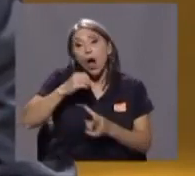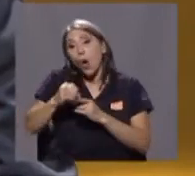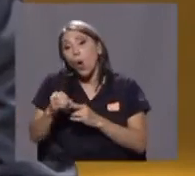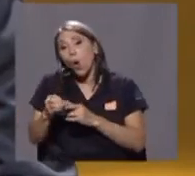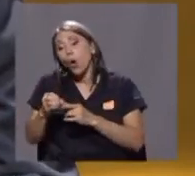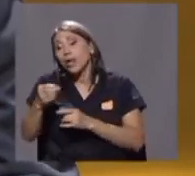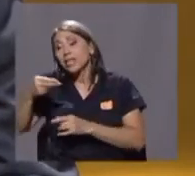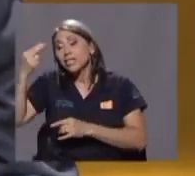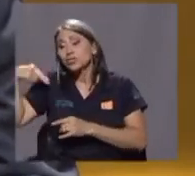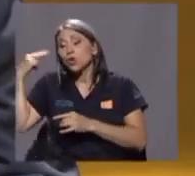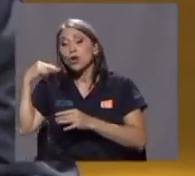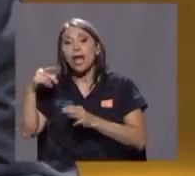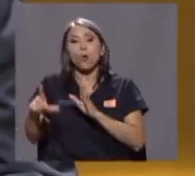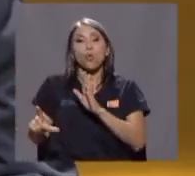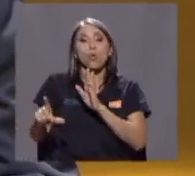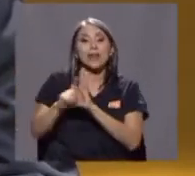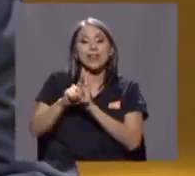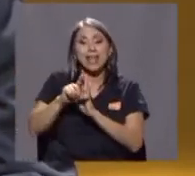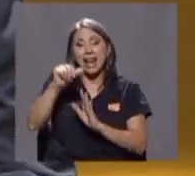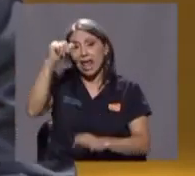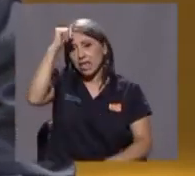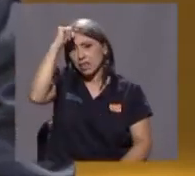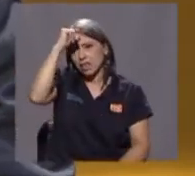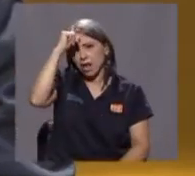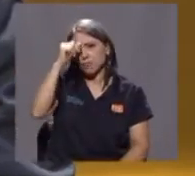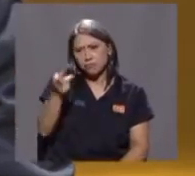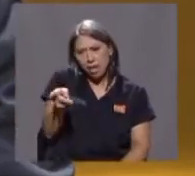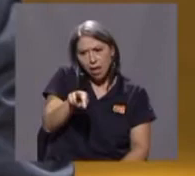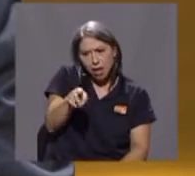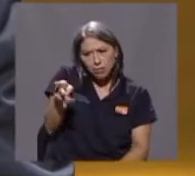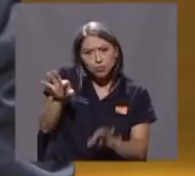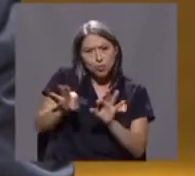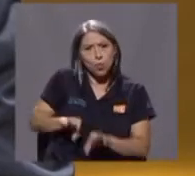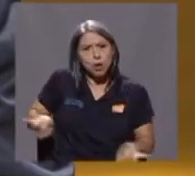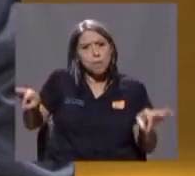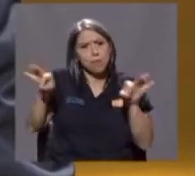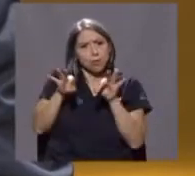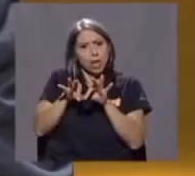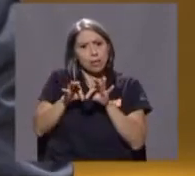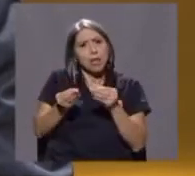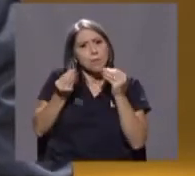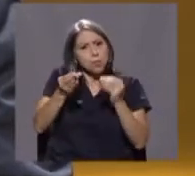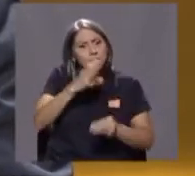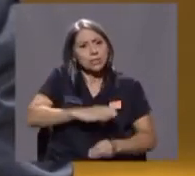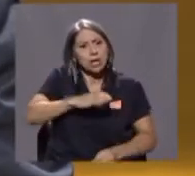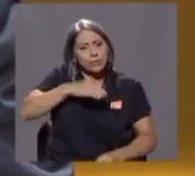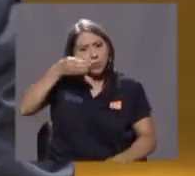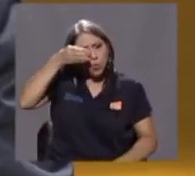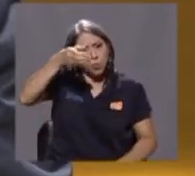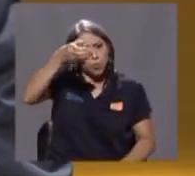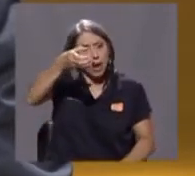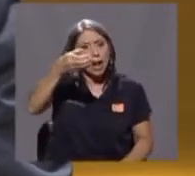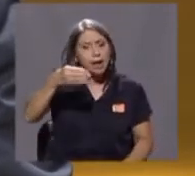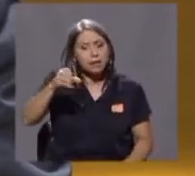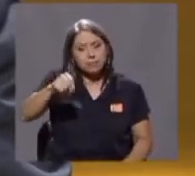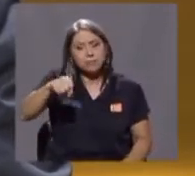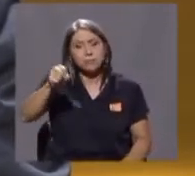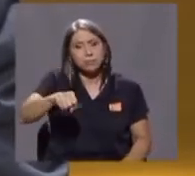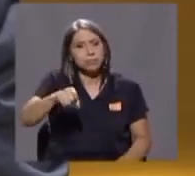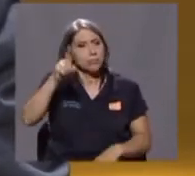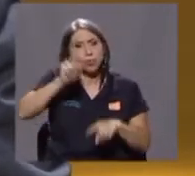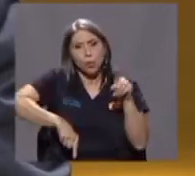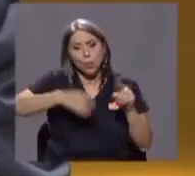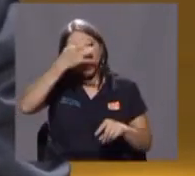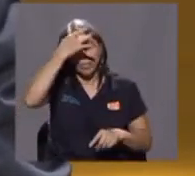porque aporta un gran acervo cultural. Eso es importantísimo, eso no hay que olvidarlo. Pero yo creo